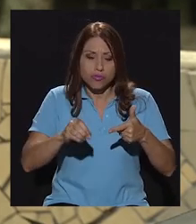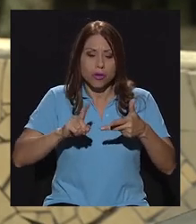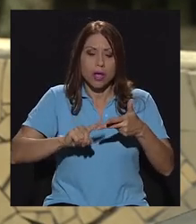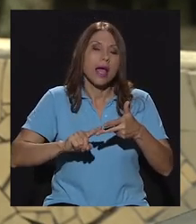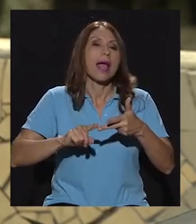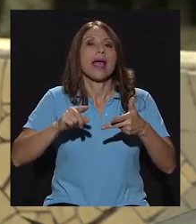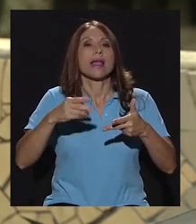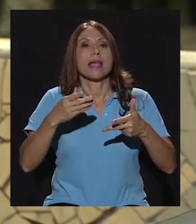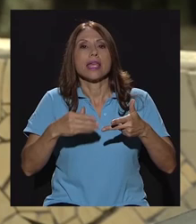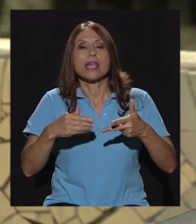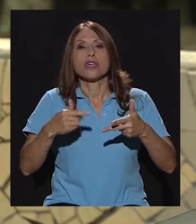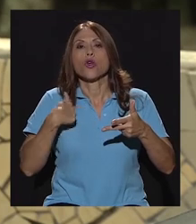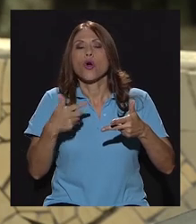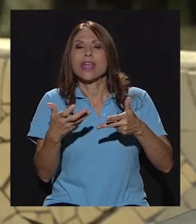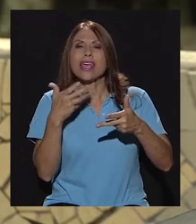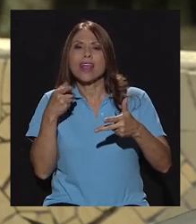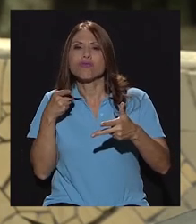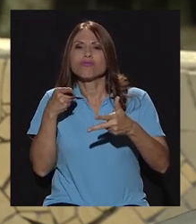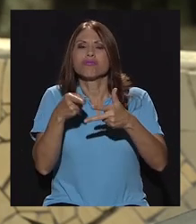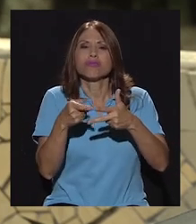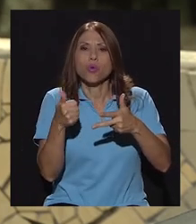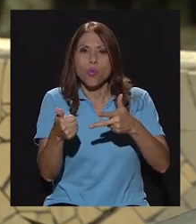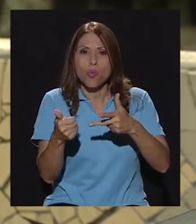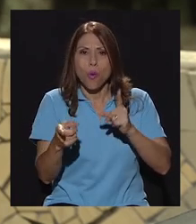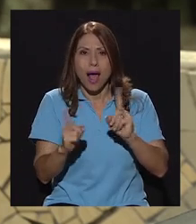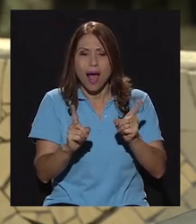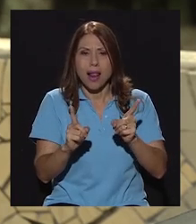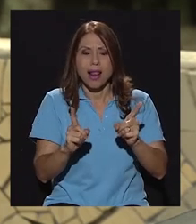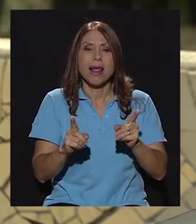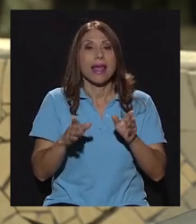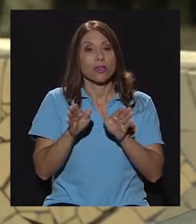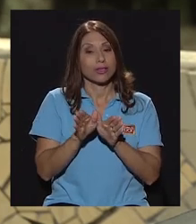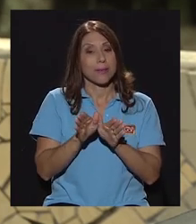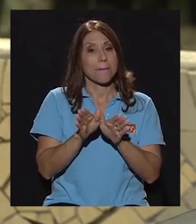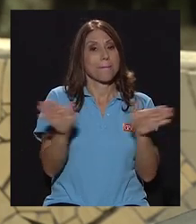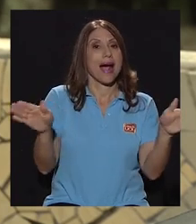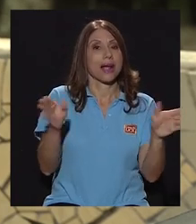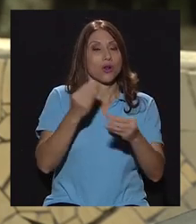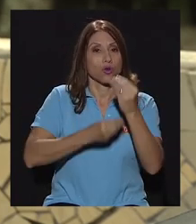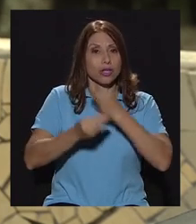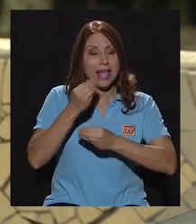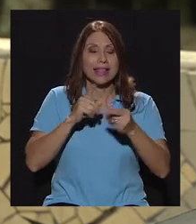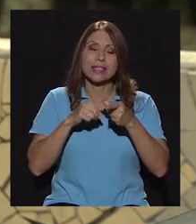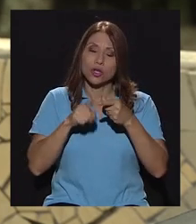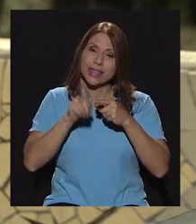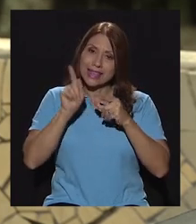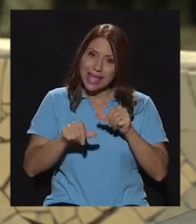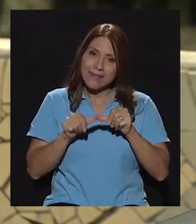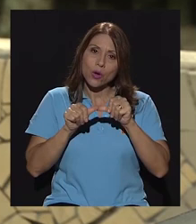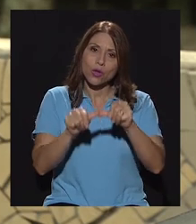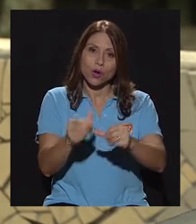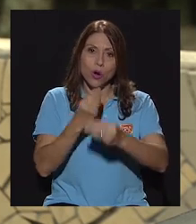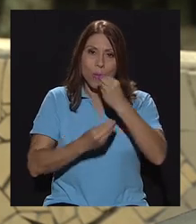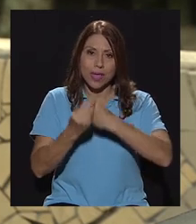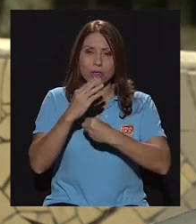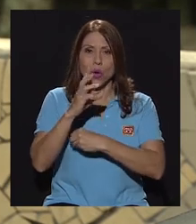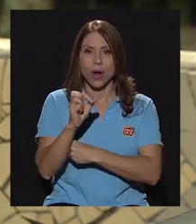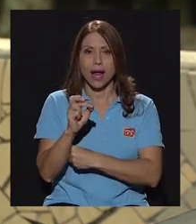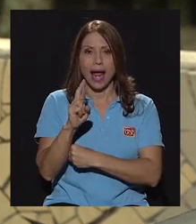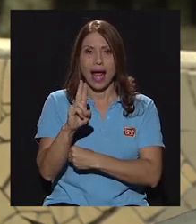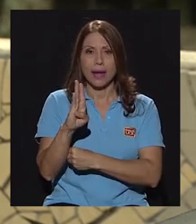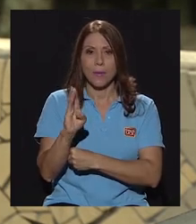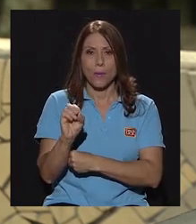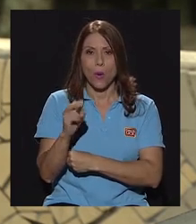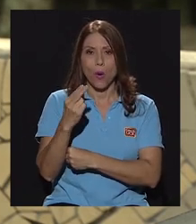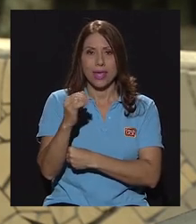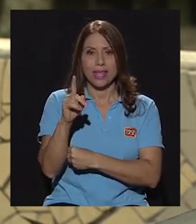glicosilada quiero llegar. Entonces, en términos de macronutrientes, carbohidratos se mantienen, pero se titula